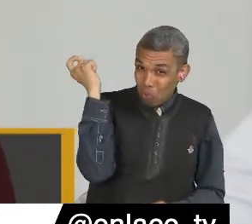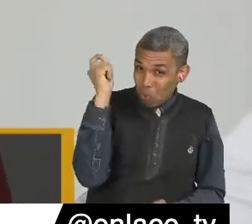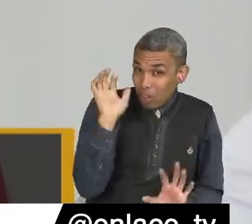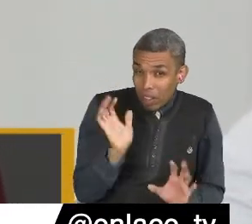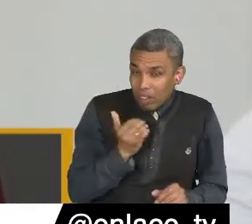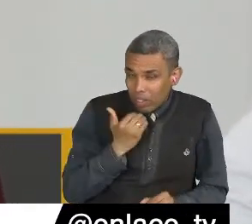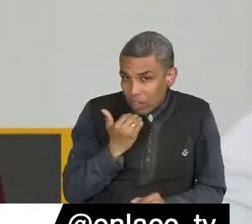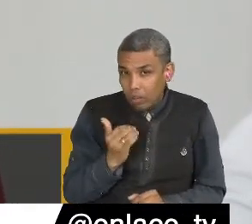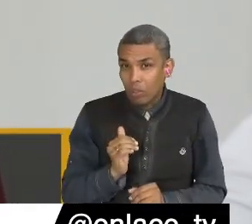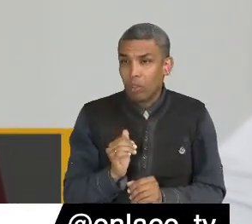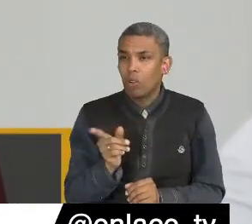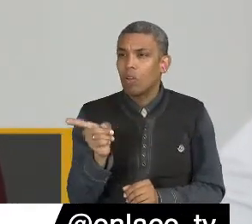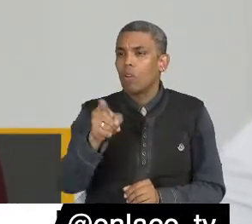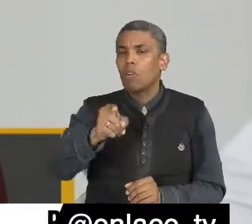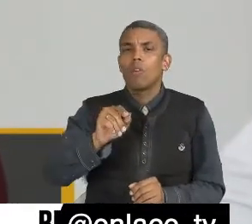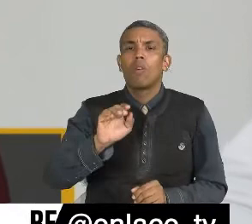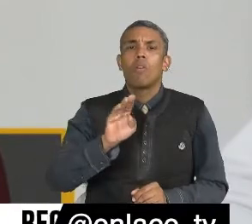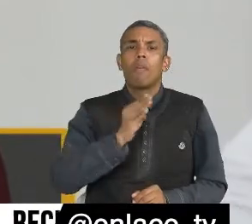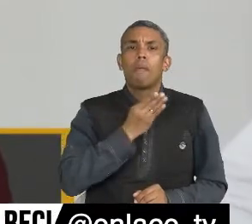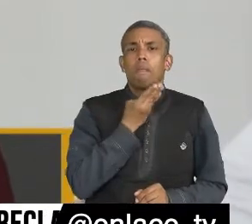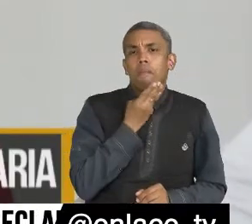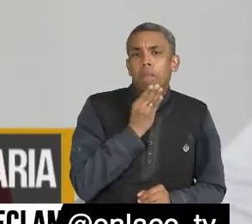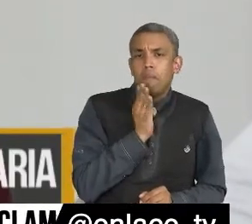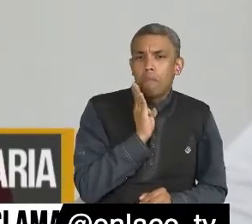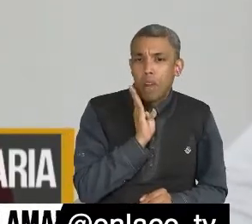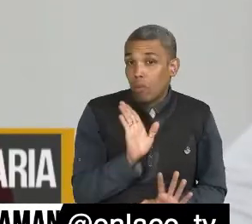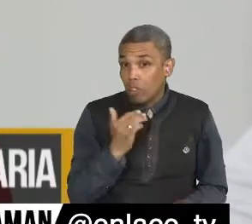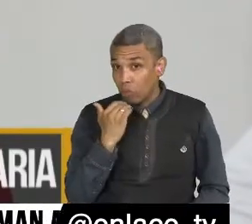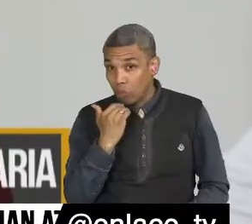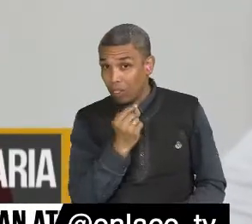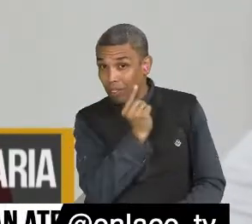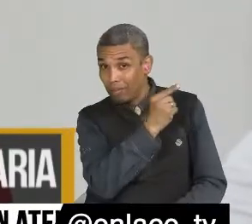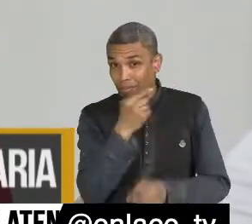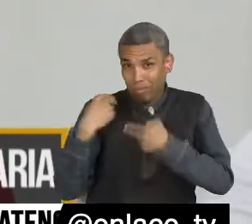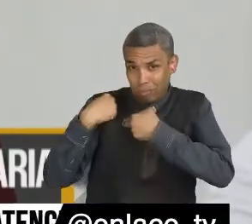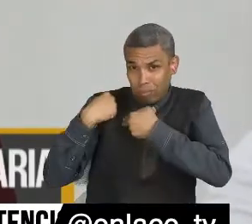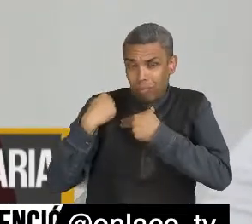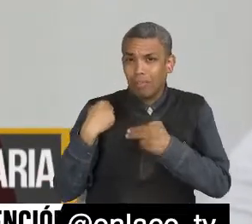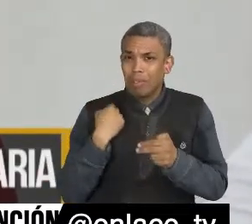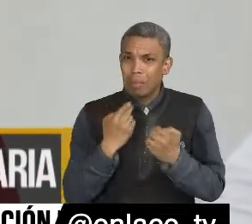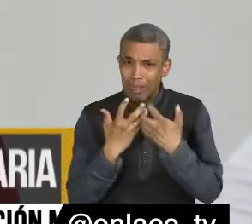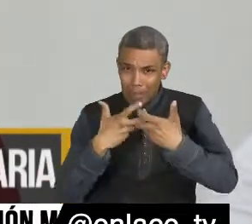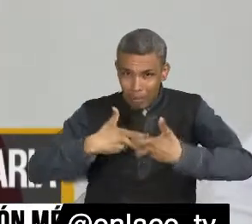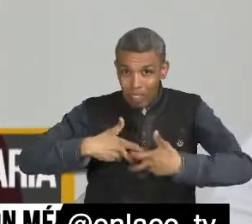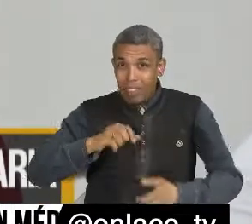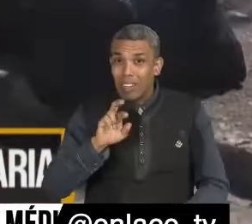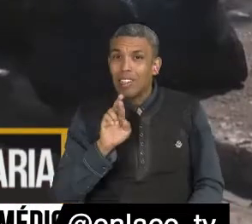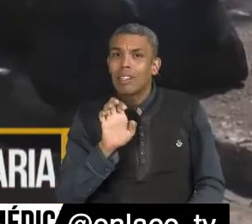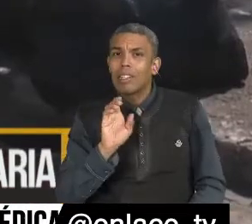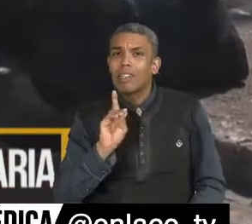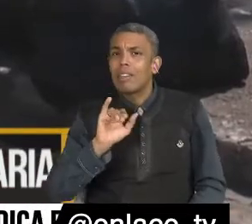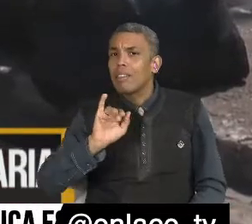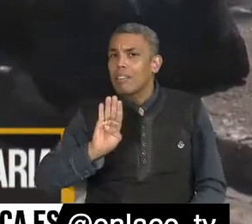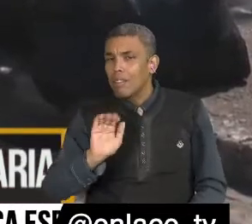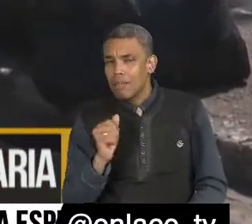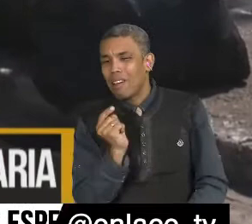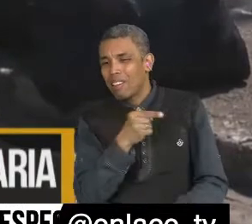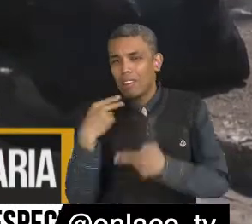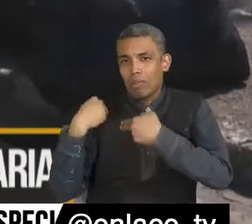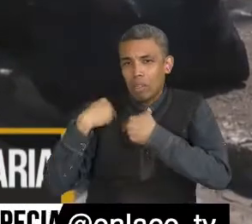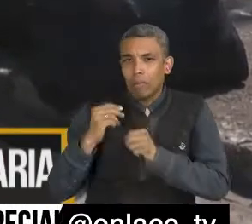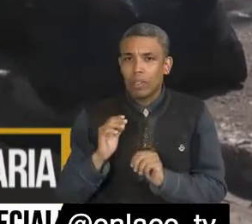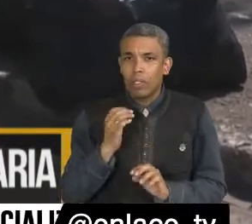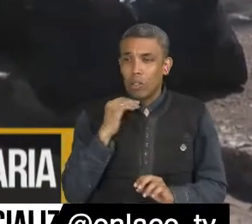los cupos que actualicen o que nos autorice la superintendencia. Esta medida, según el